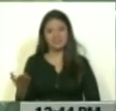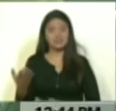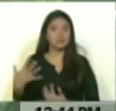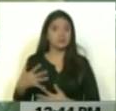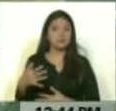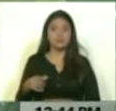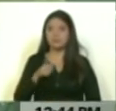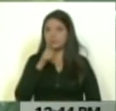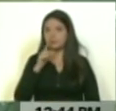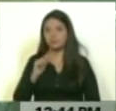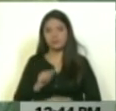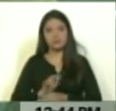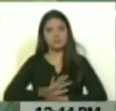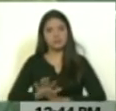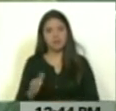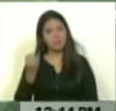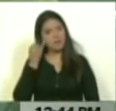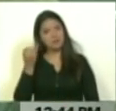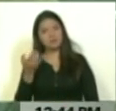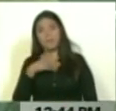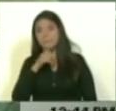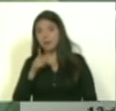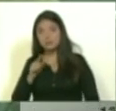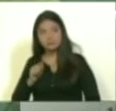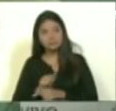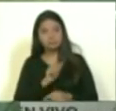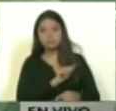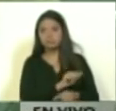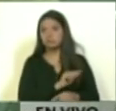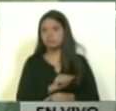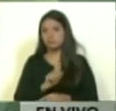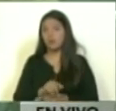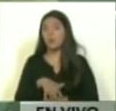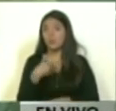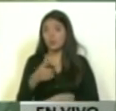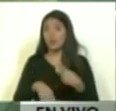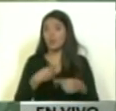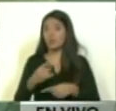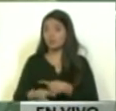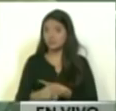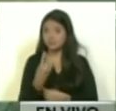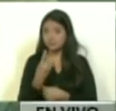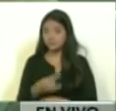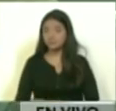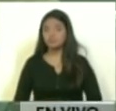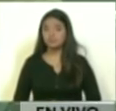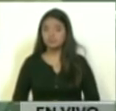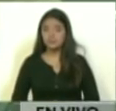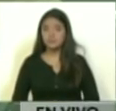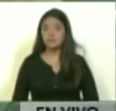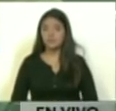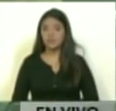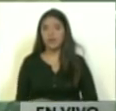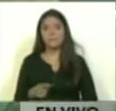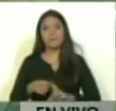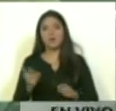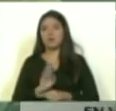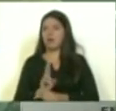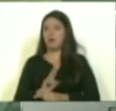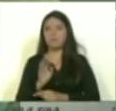criminal. Imagínense ustedes el daño que pudieron haber causado. Pero hoy mismo los medios